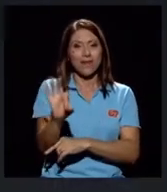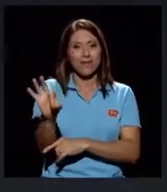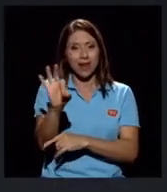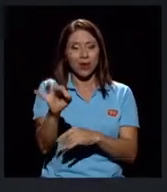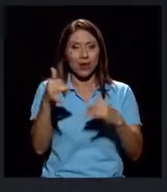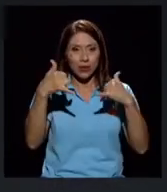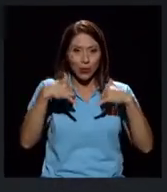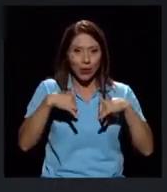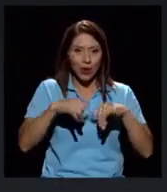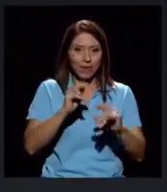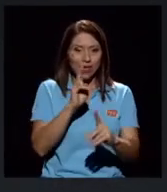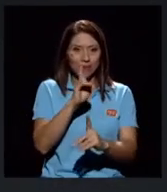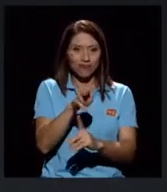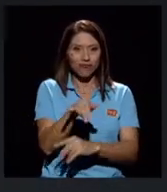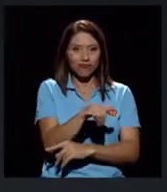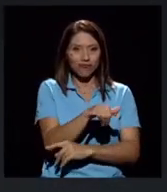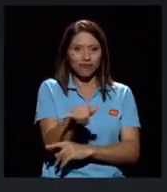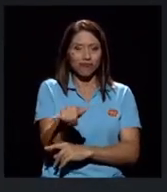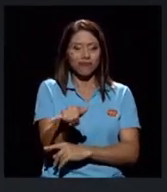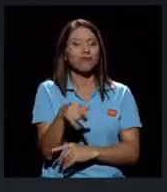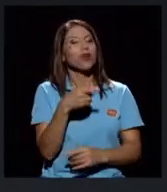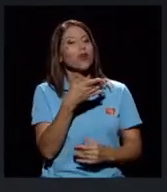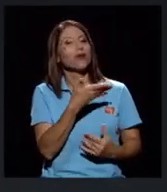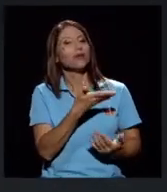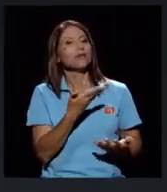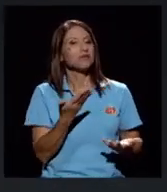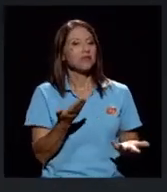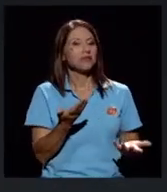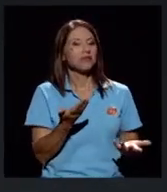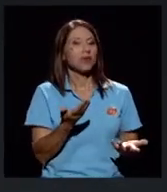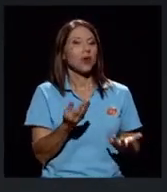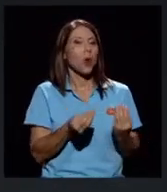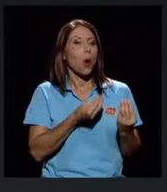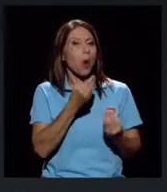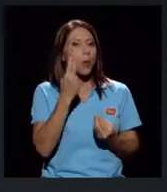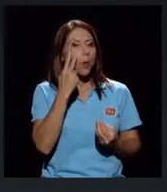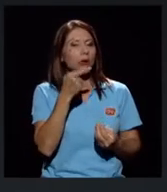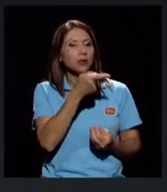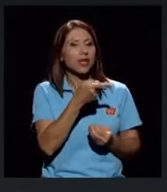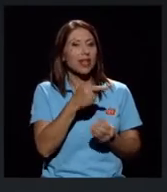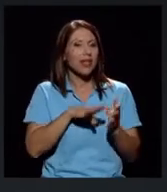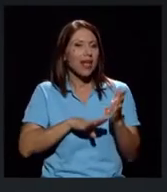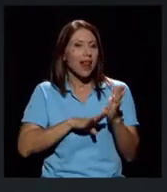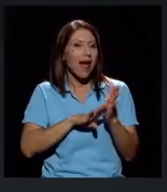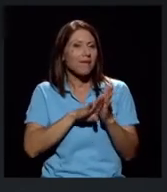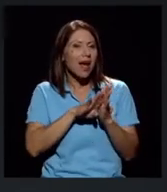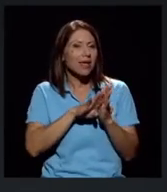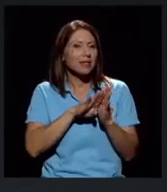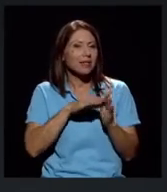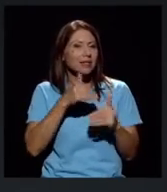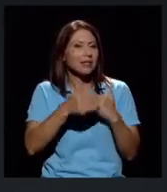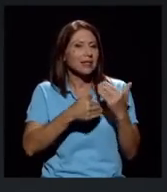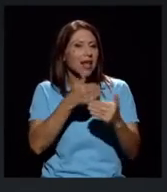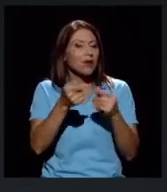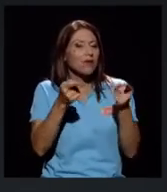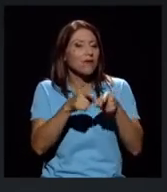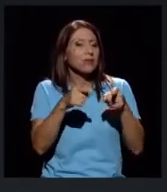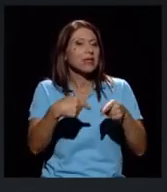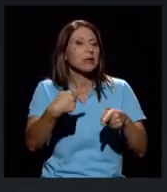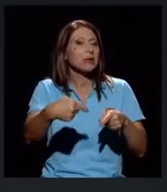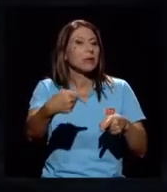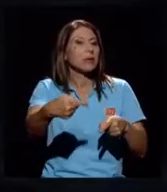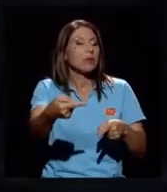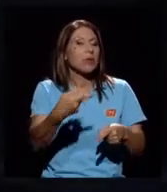y que nos cómo ve usted el avance de don jorge hacia los vientos fríos